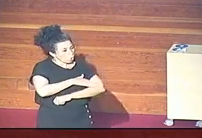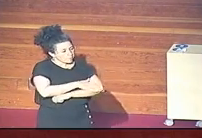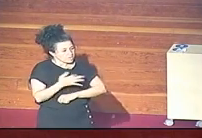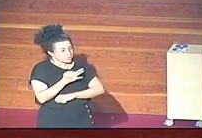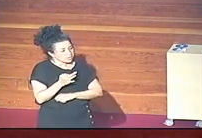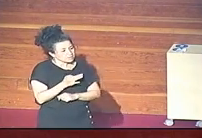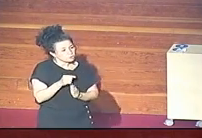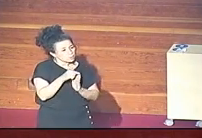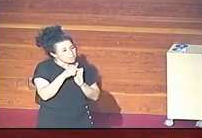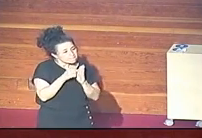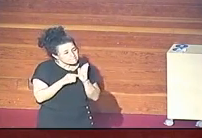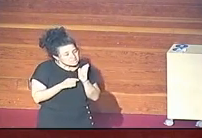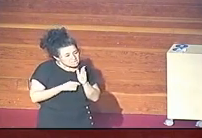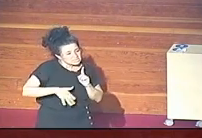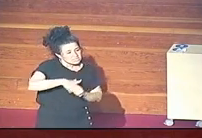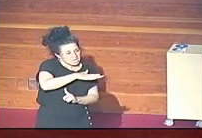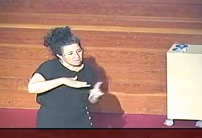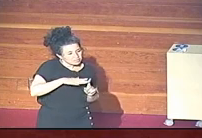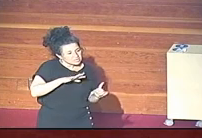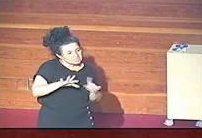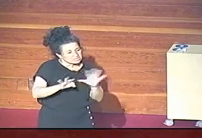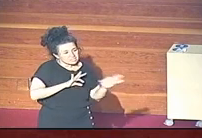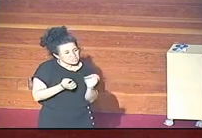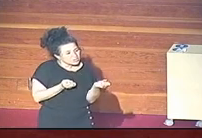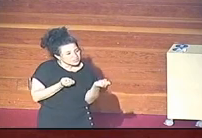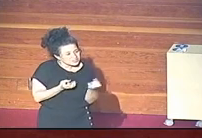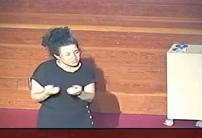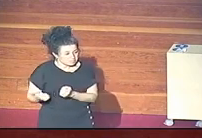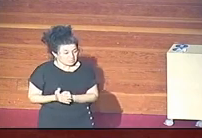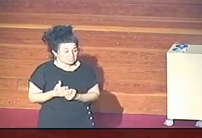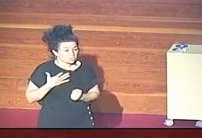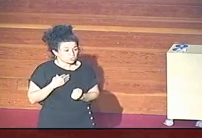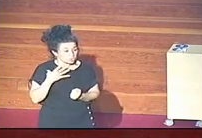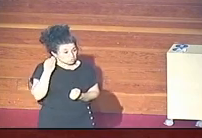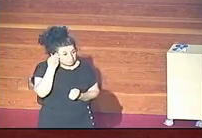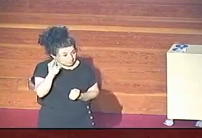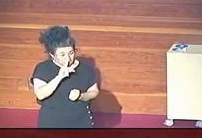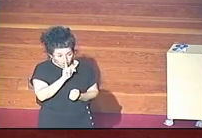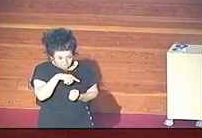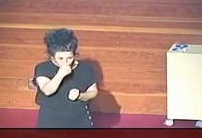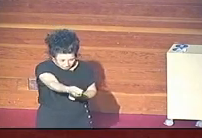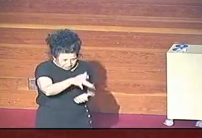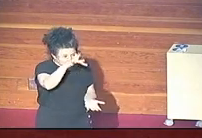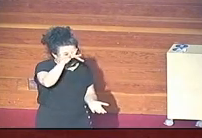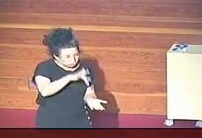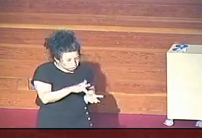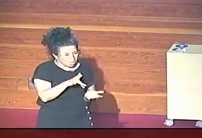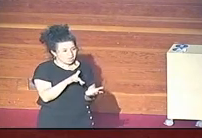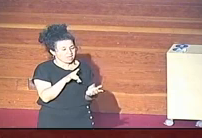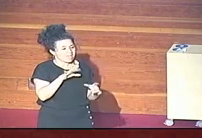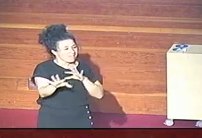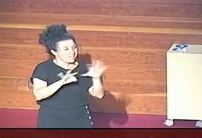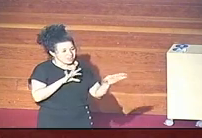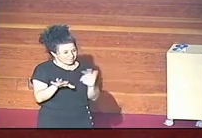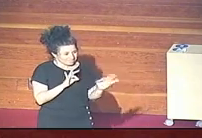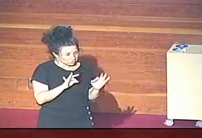decisiones informadas y seguramente el año que viene que tenemos elecciones veremos en los programas electorales cada vez más